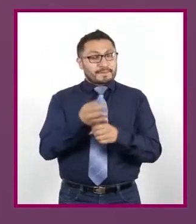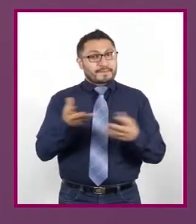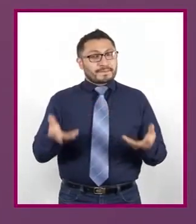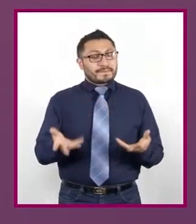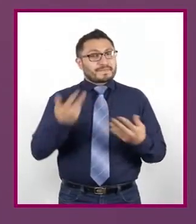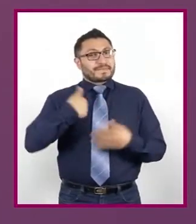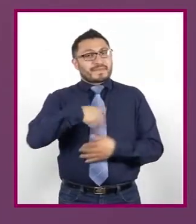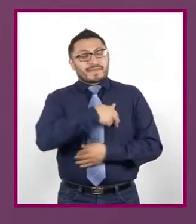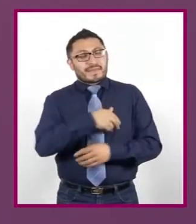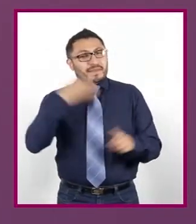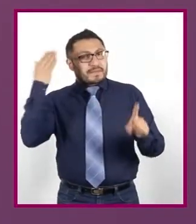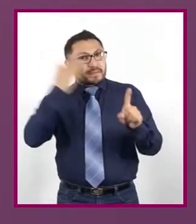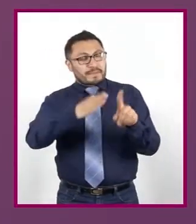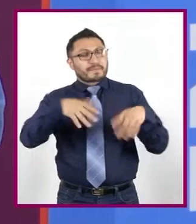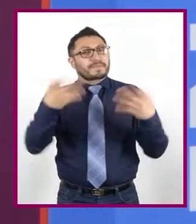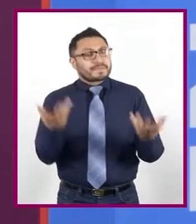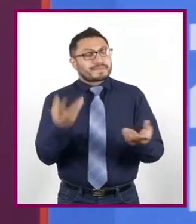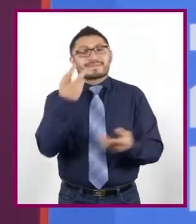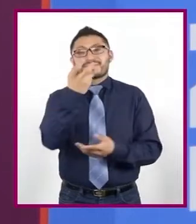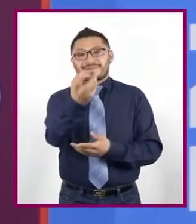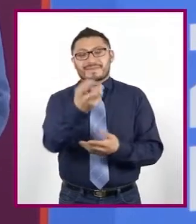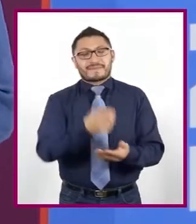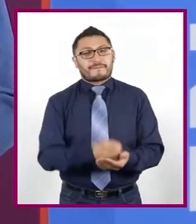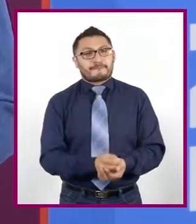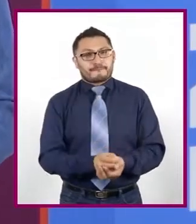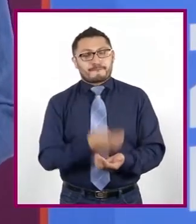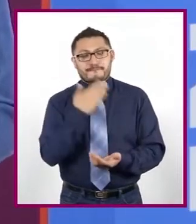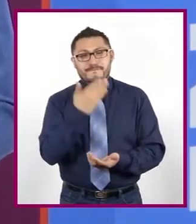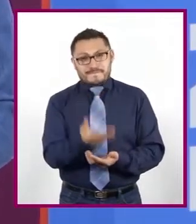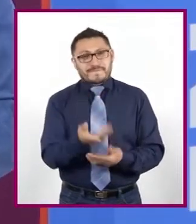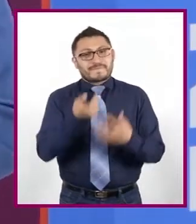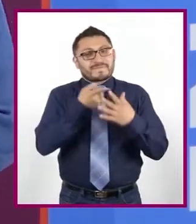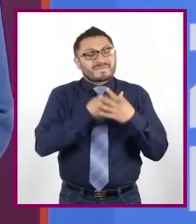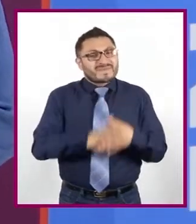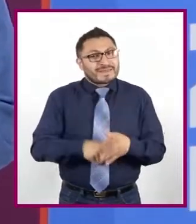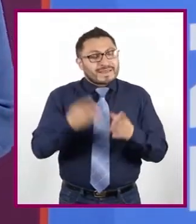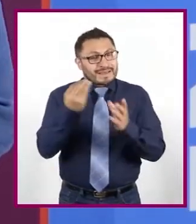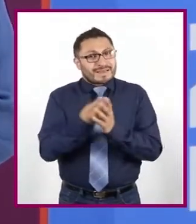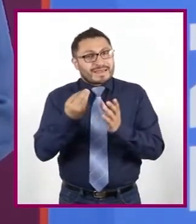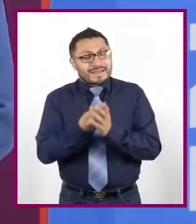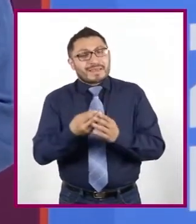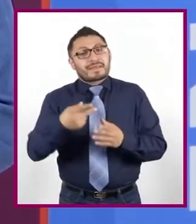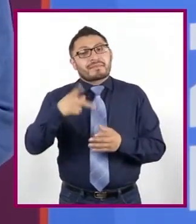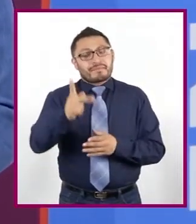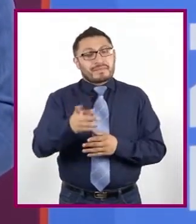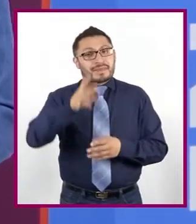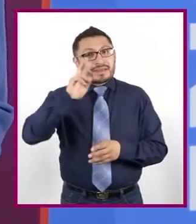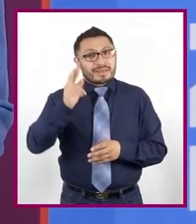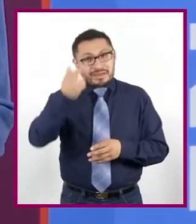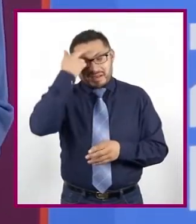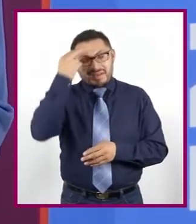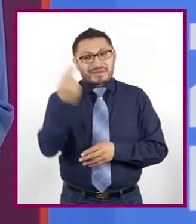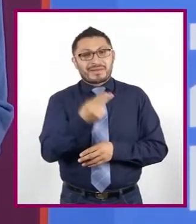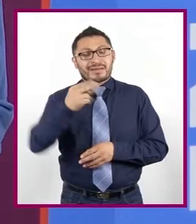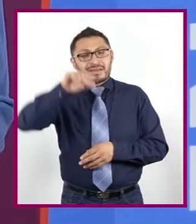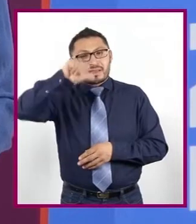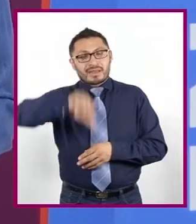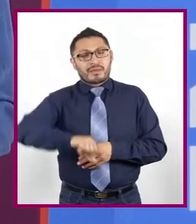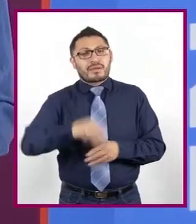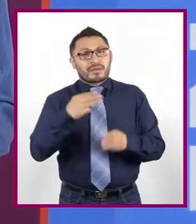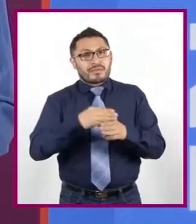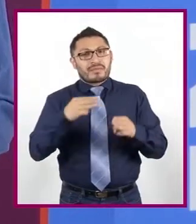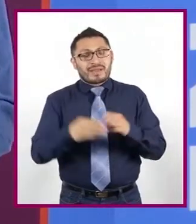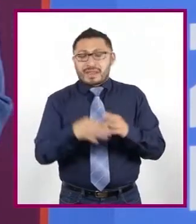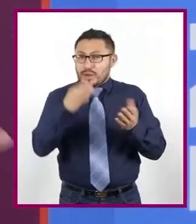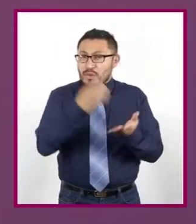nos vamos a enfocar en ello. Bien, antes de entrar de lleno en materia, lo que vamos a necesitar en esta sesión es